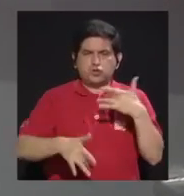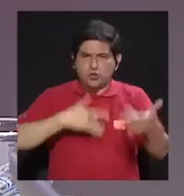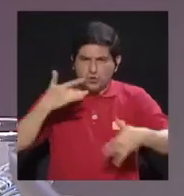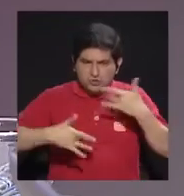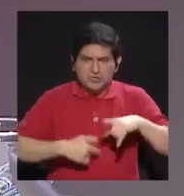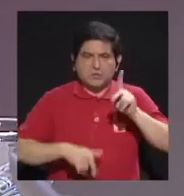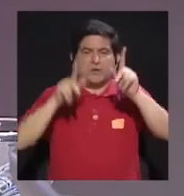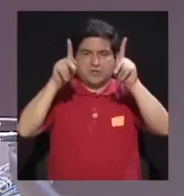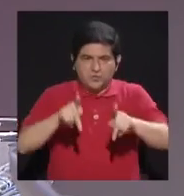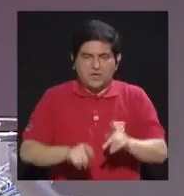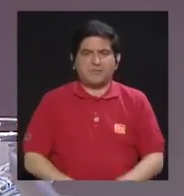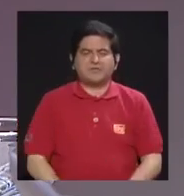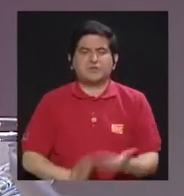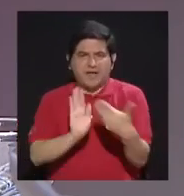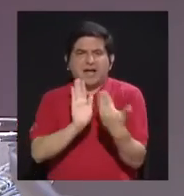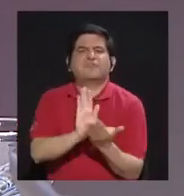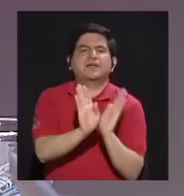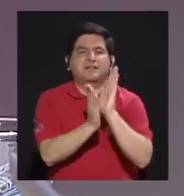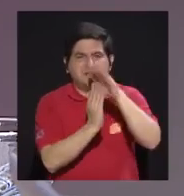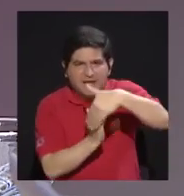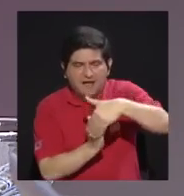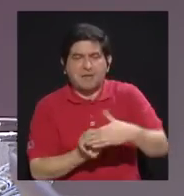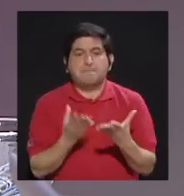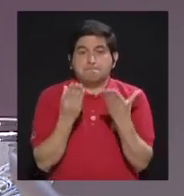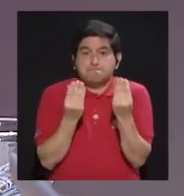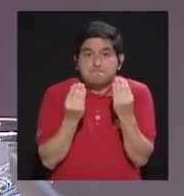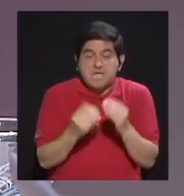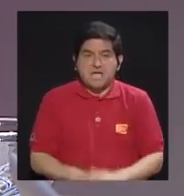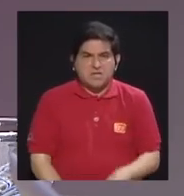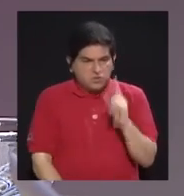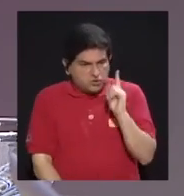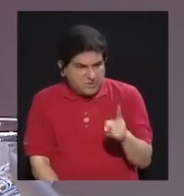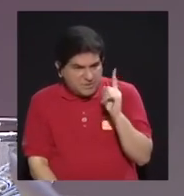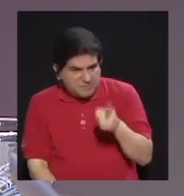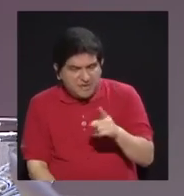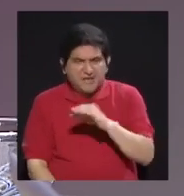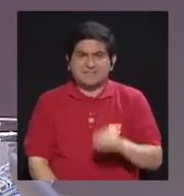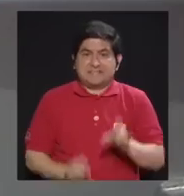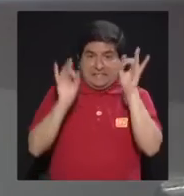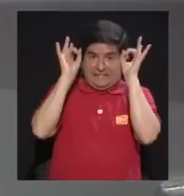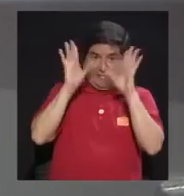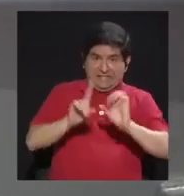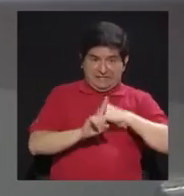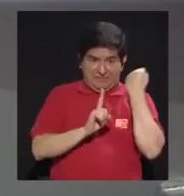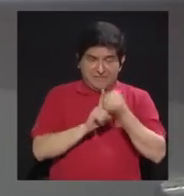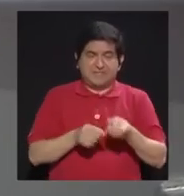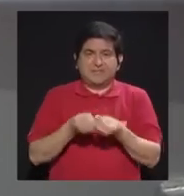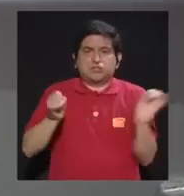de una persona abusada, el miedo, la intimidación y el horror de la